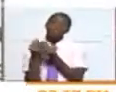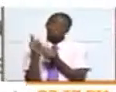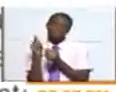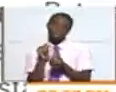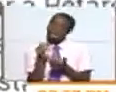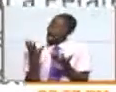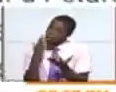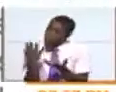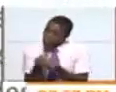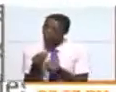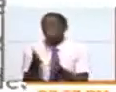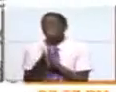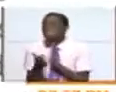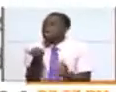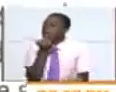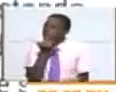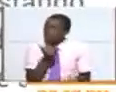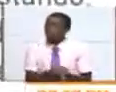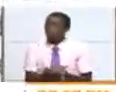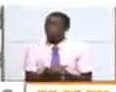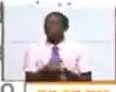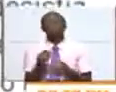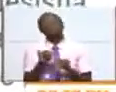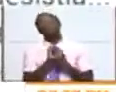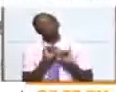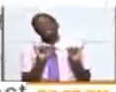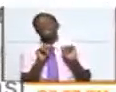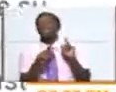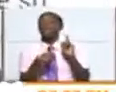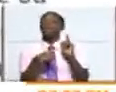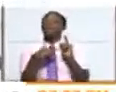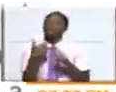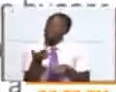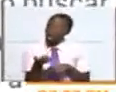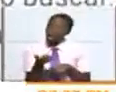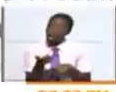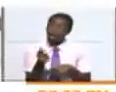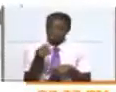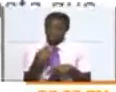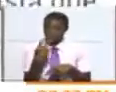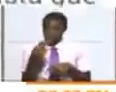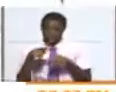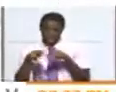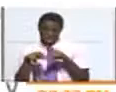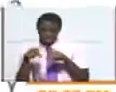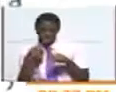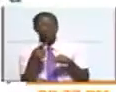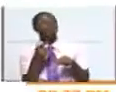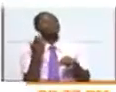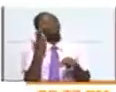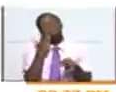pasó? Y después, mi mamá se fue a trabajar